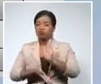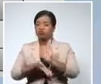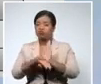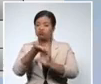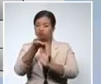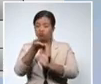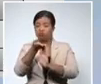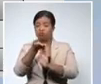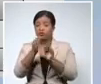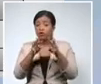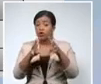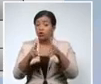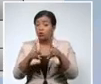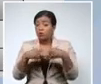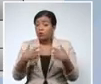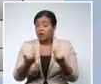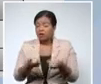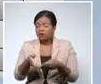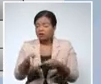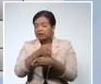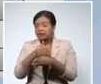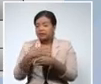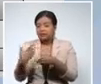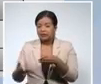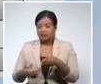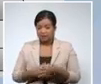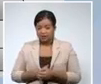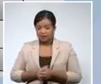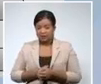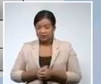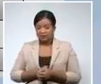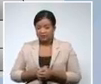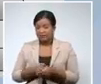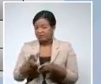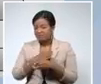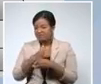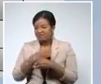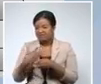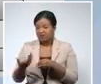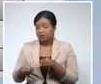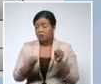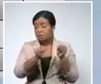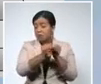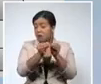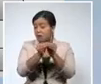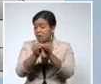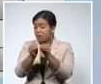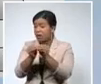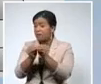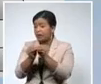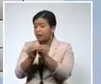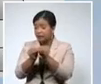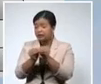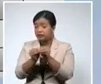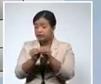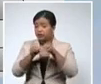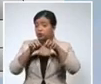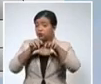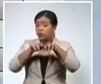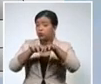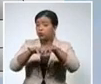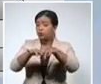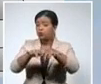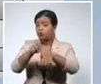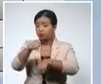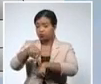una cifra que es expresión de la alta transmisión que todavía tenemos y que vamos a ver por